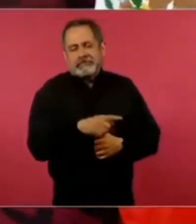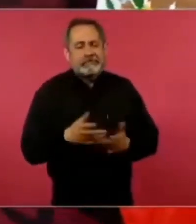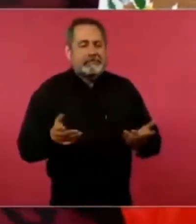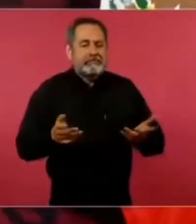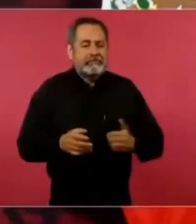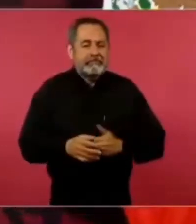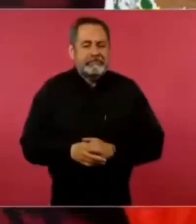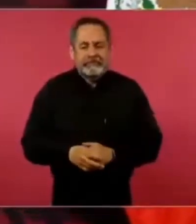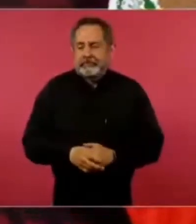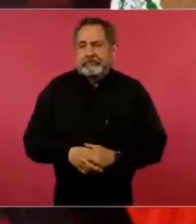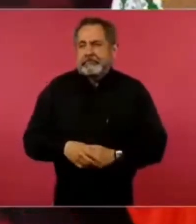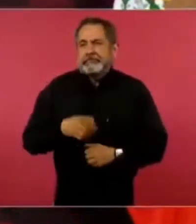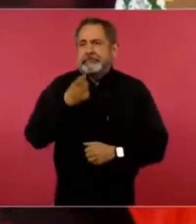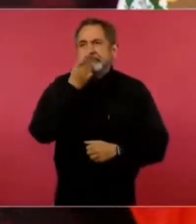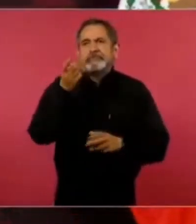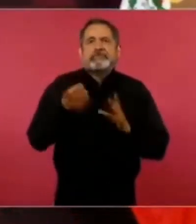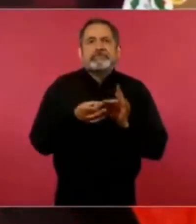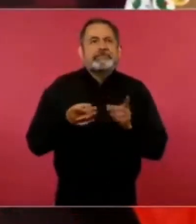Dice,